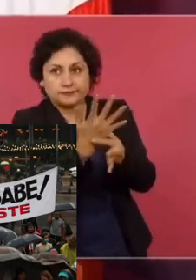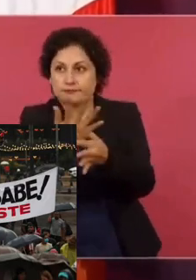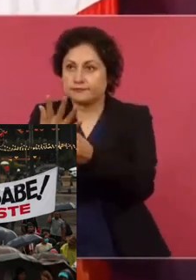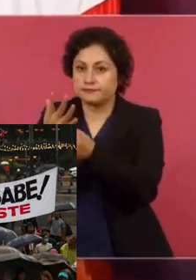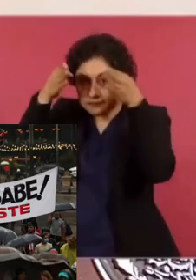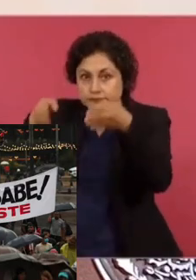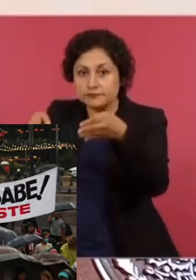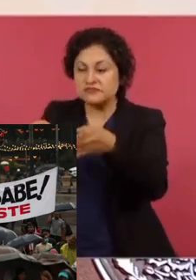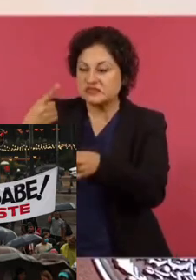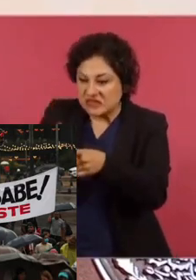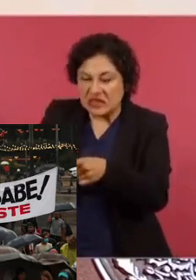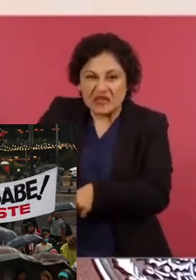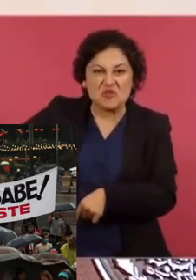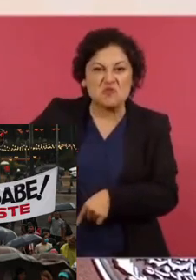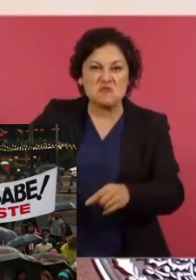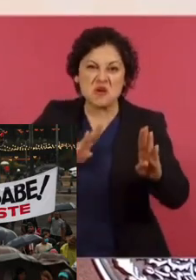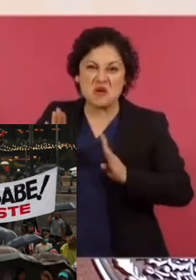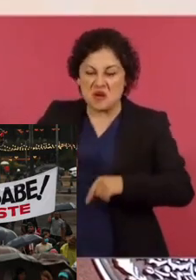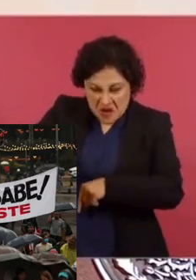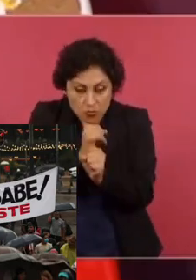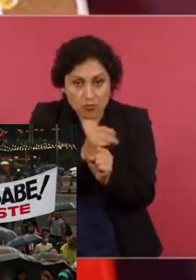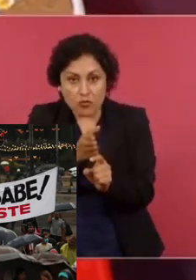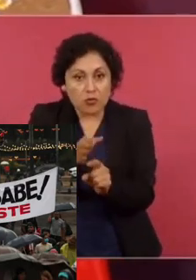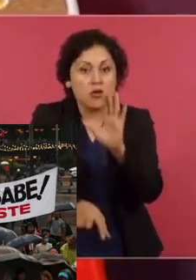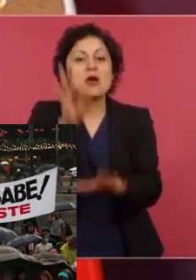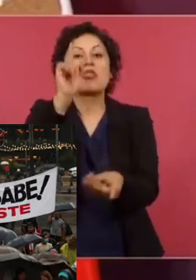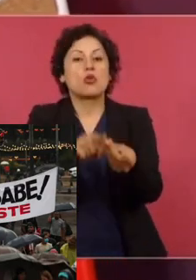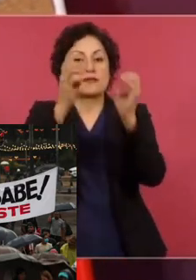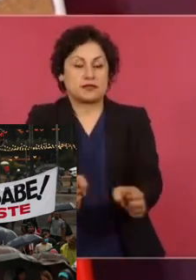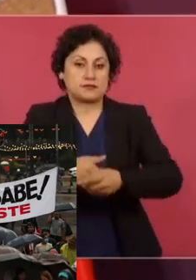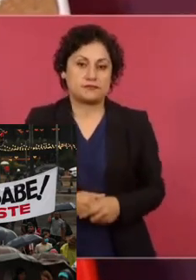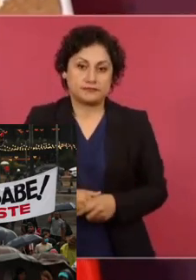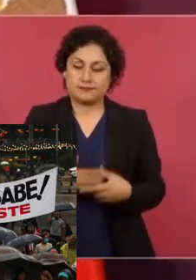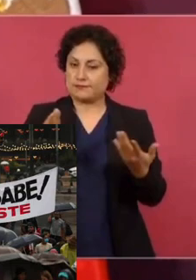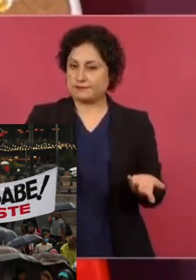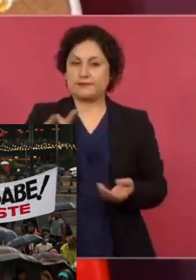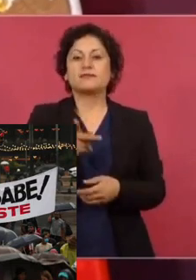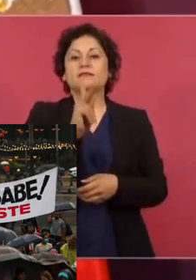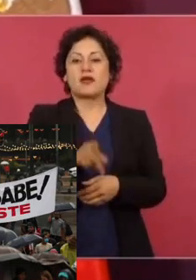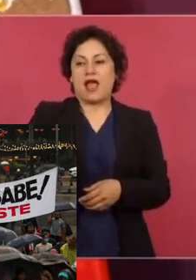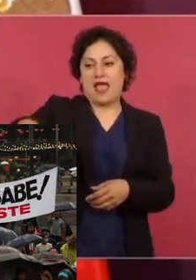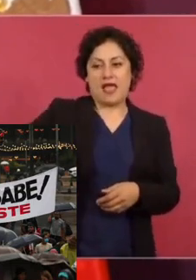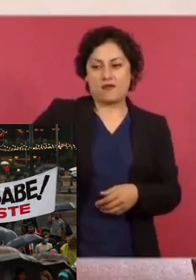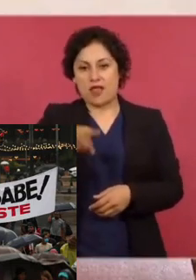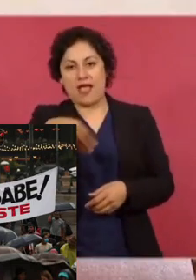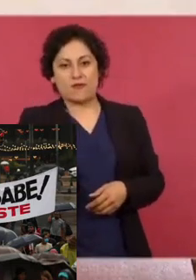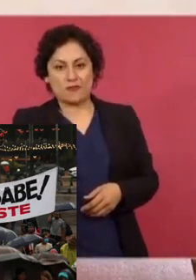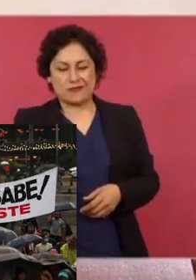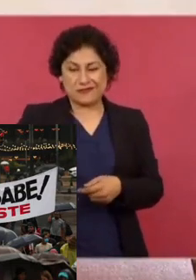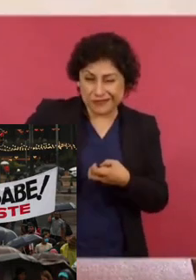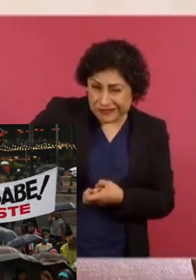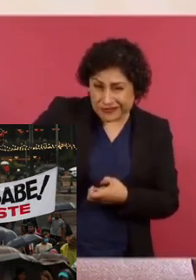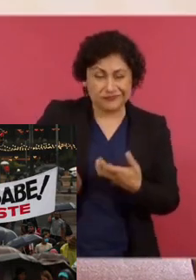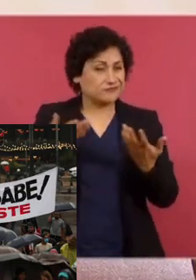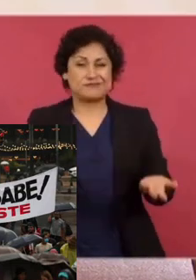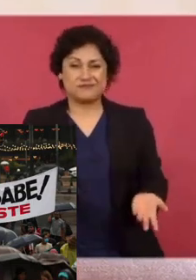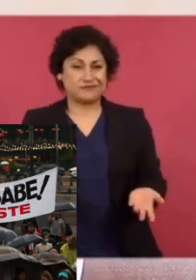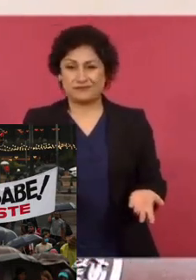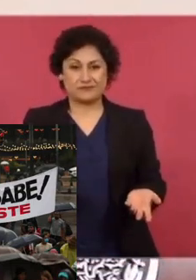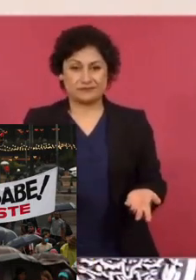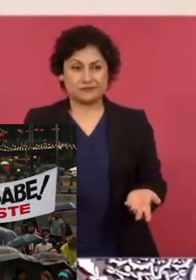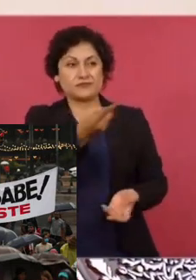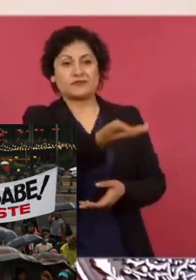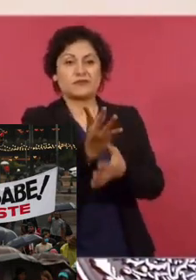a culpar al ejército de que no ha dado información. No es culpar por culpar, no es nada más, fue el